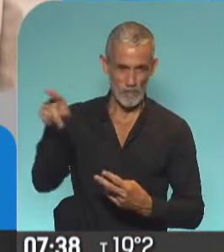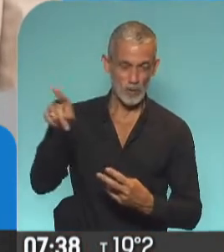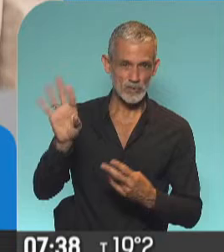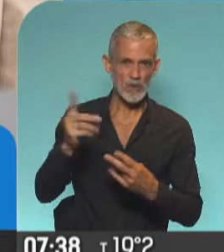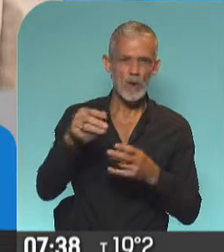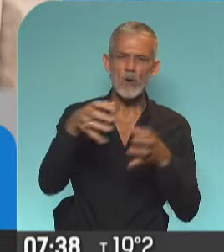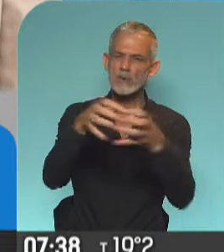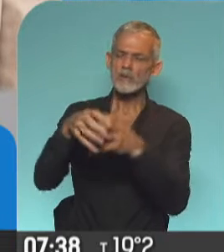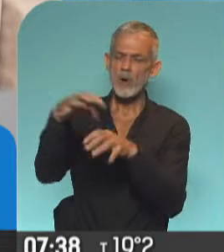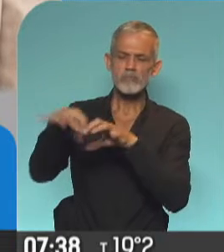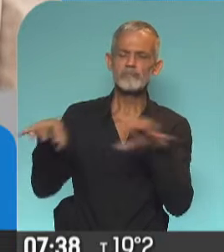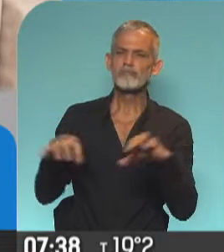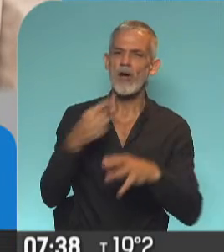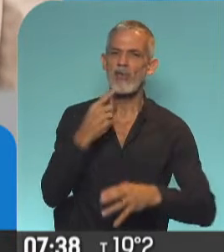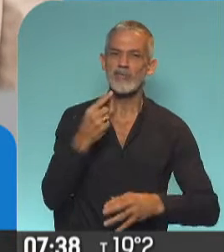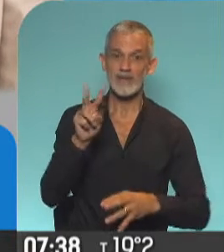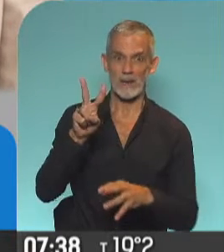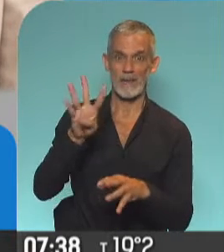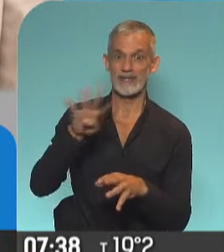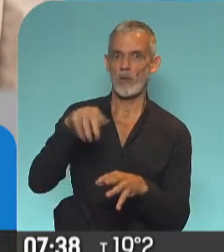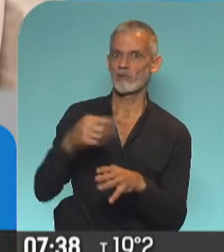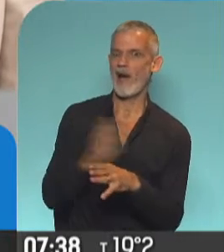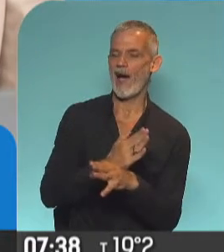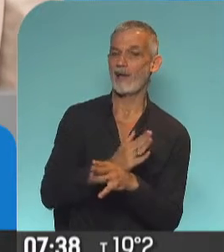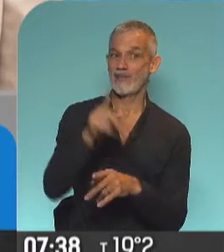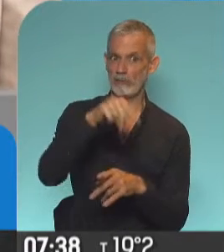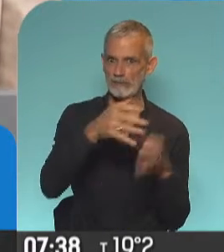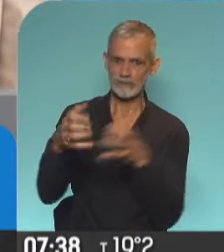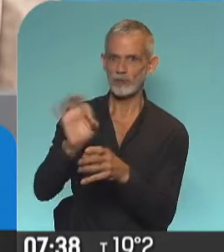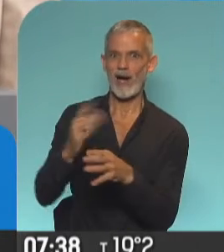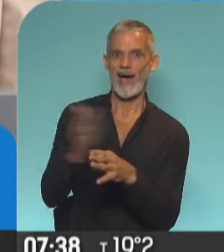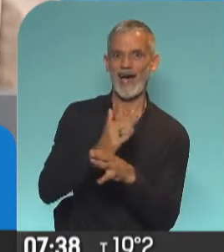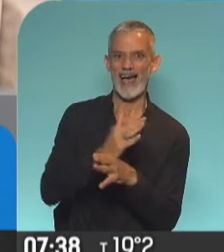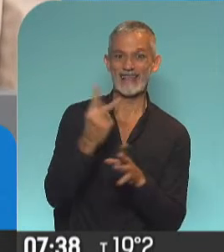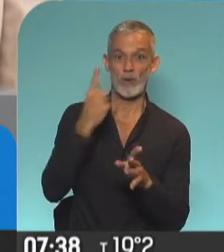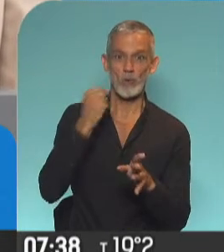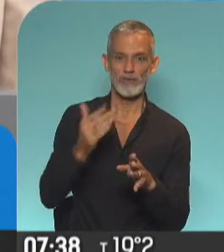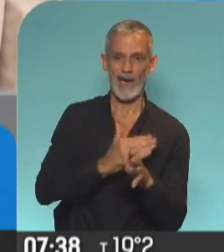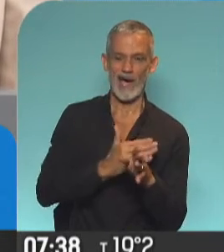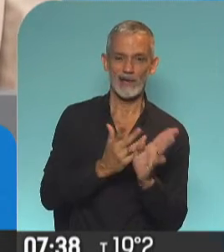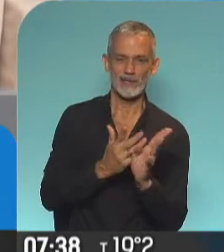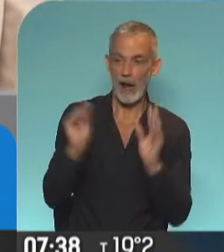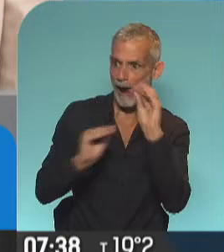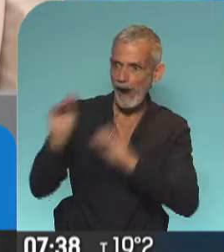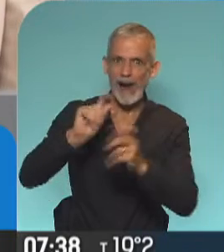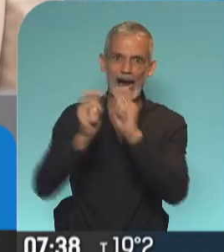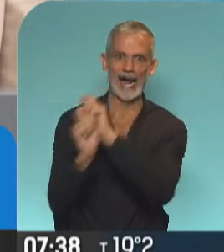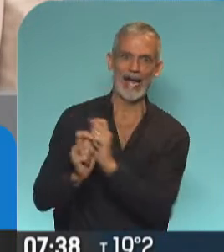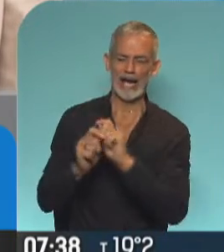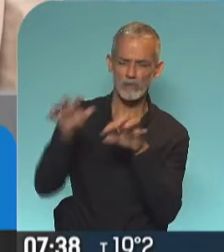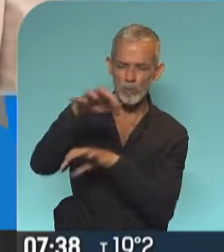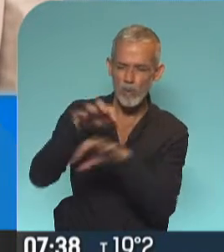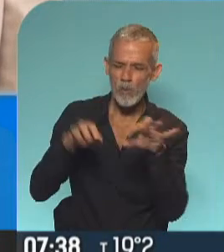distintos sectores, lo que están señalando es que 24 horas antes de la llegada justamente suya, hubo modificaciones